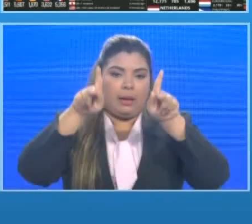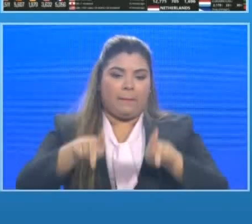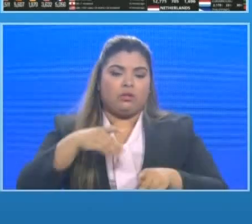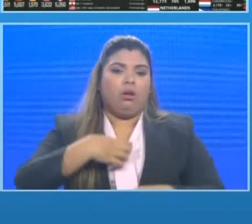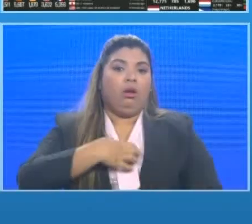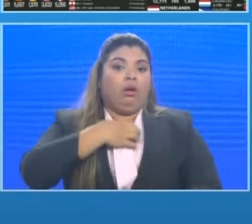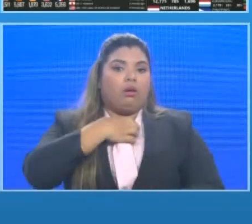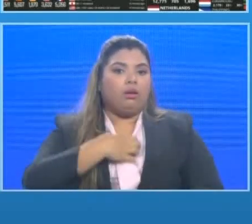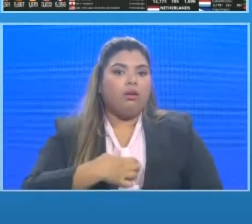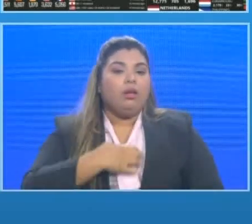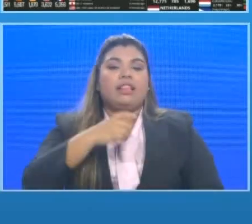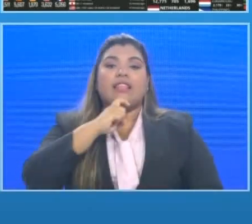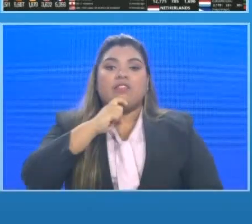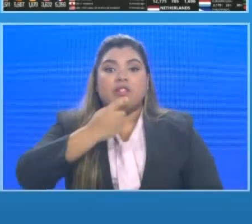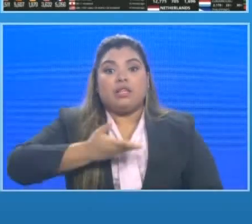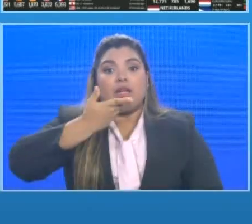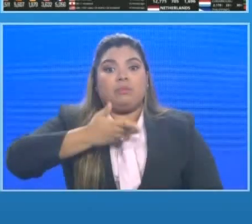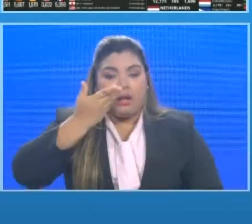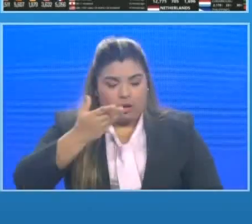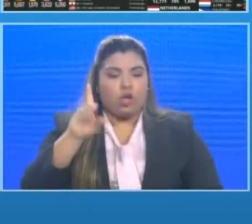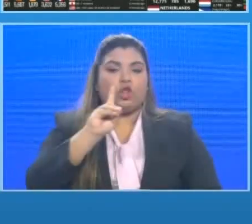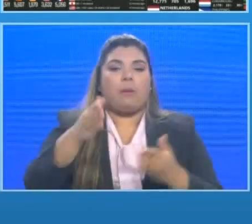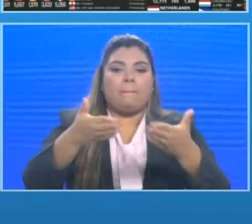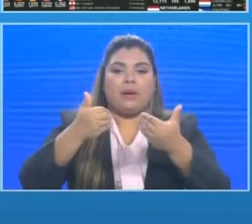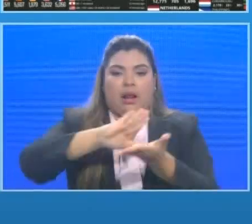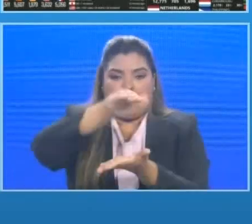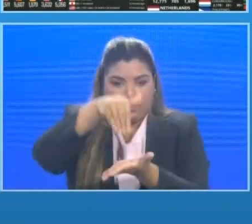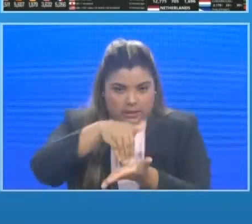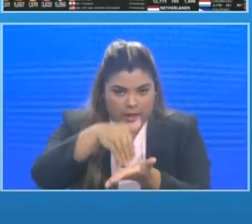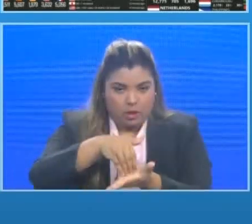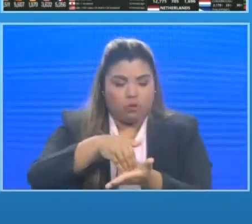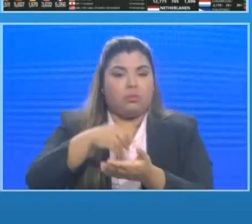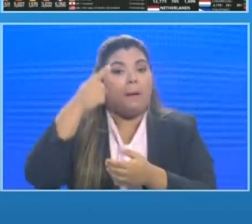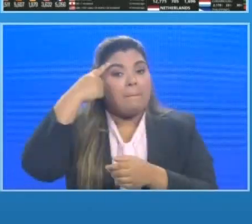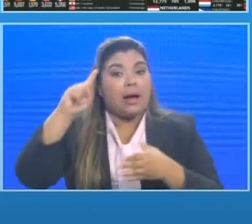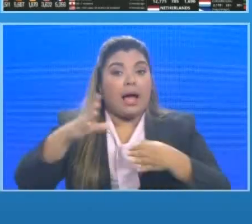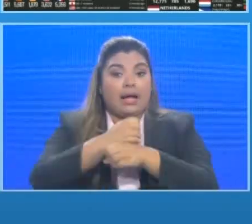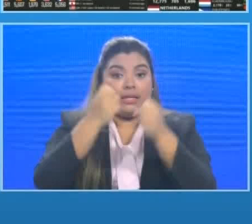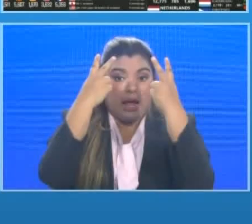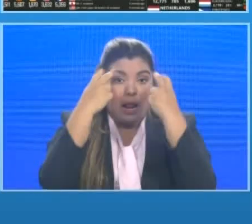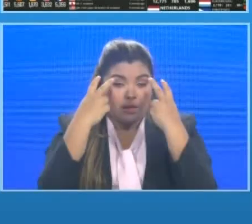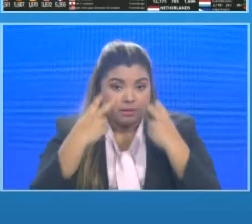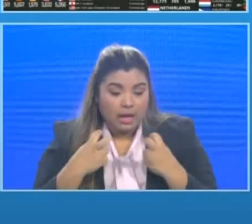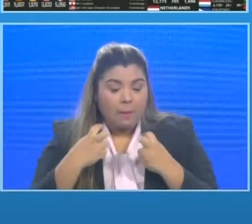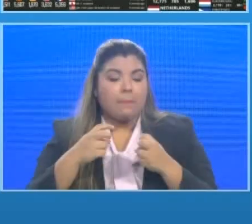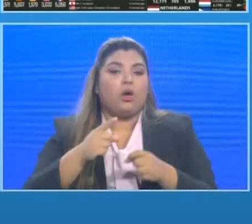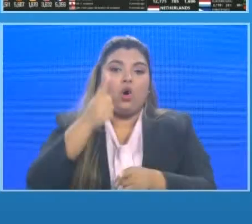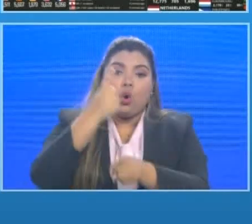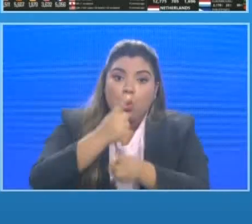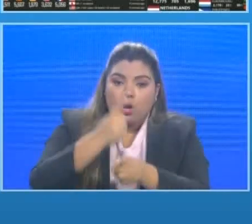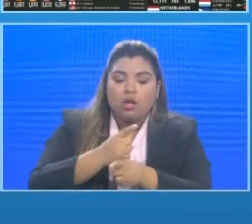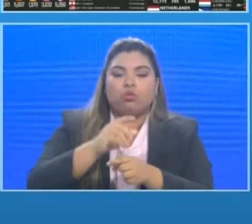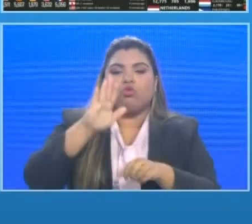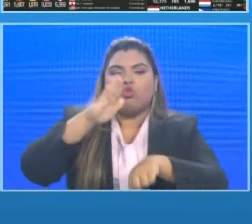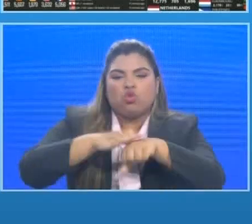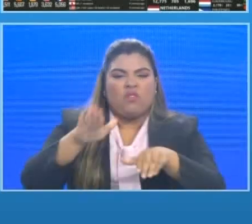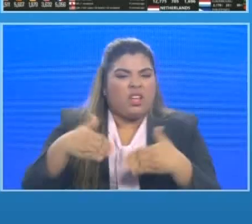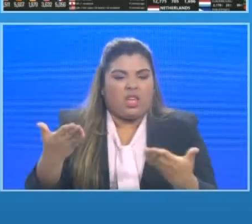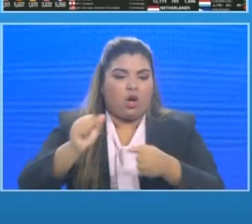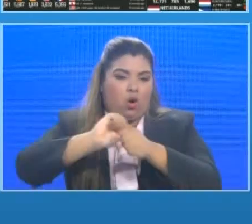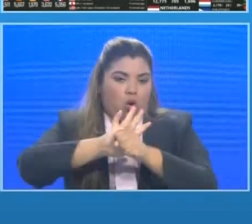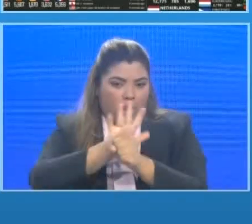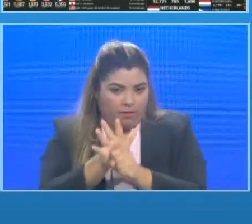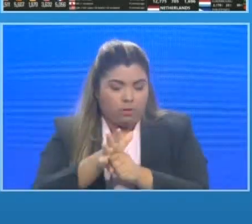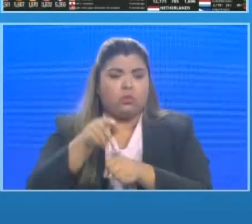área metropolitana puedan ser atendidos para hacer el triage o el filtro correspondiente, y esta es una